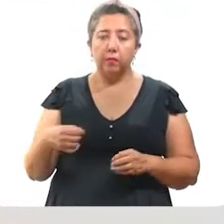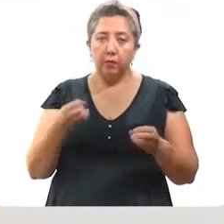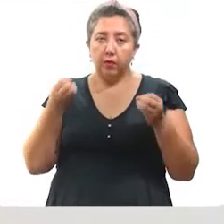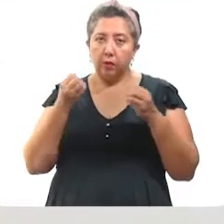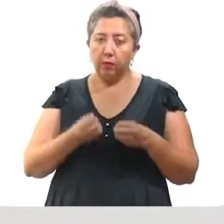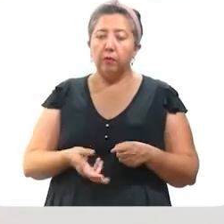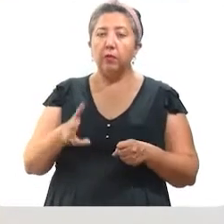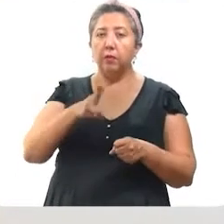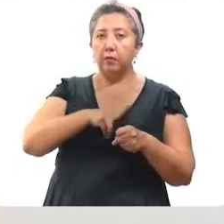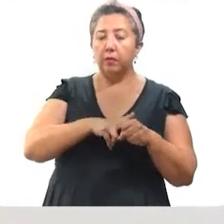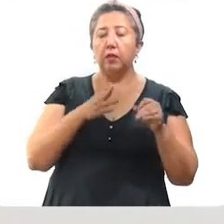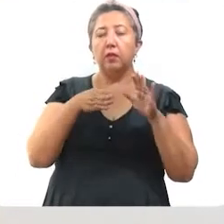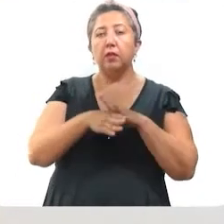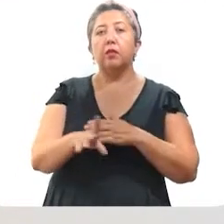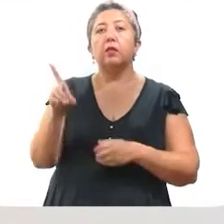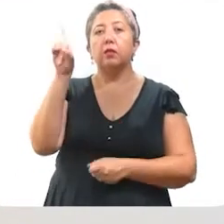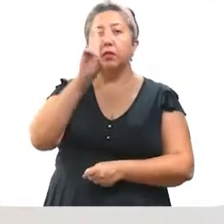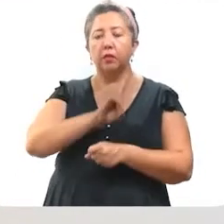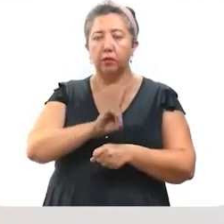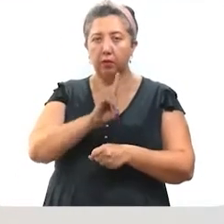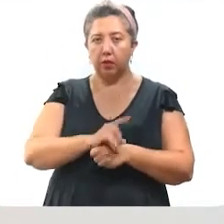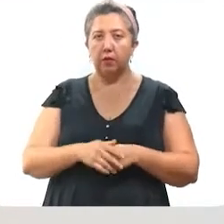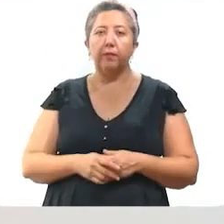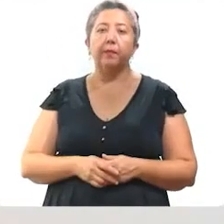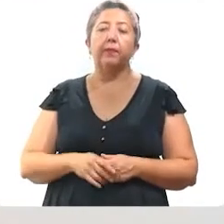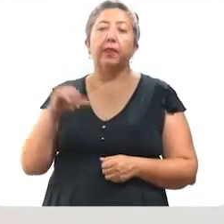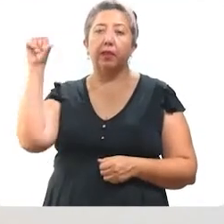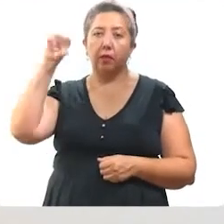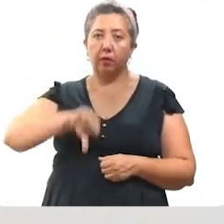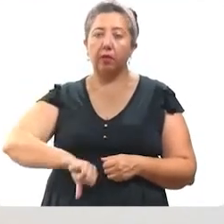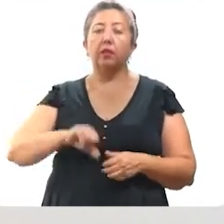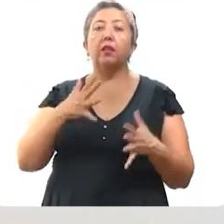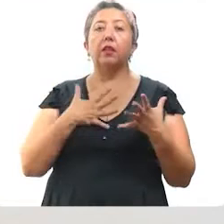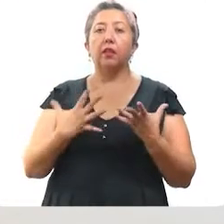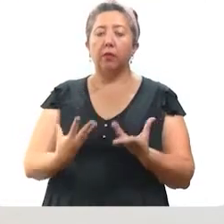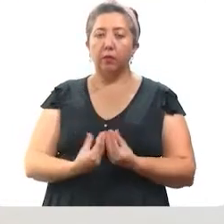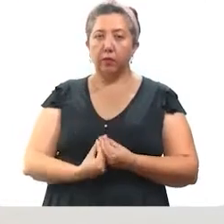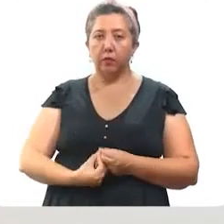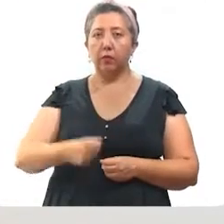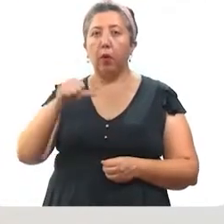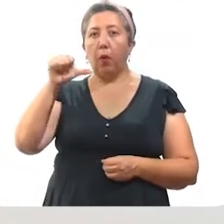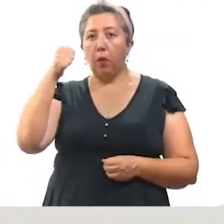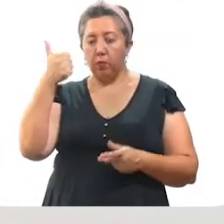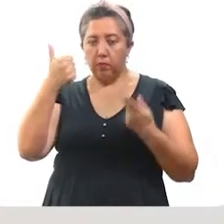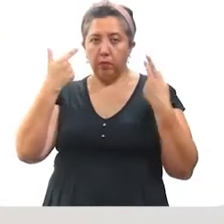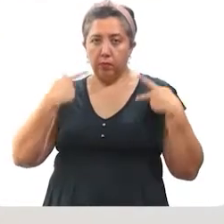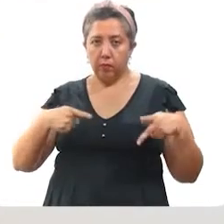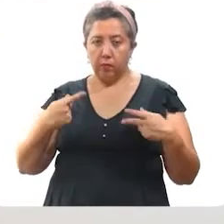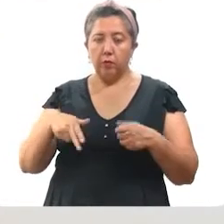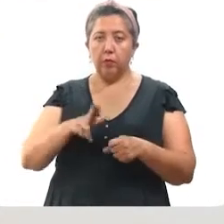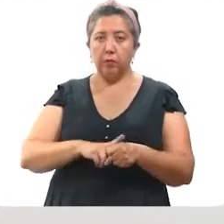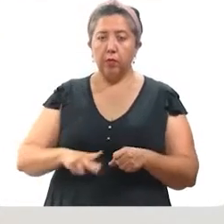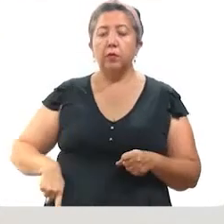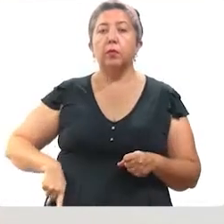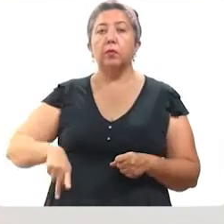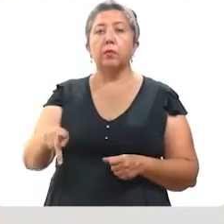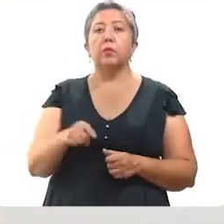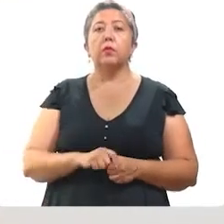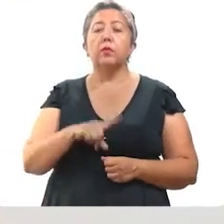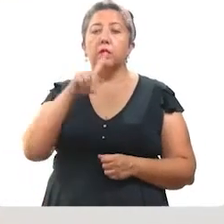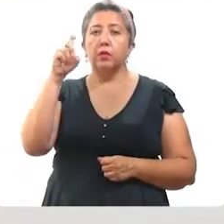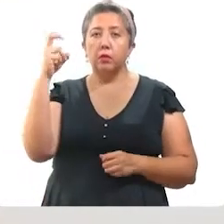importantes son la ocupación hospitalaria y los de sus diarios el día de hoy tenemos 11 pacientes en hospitales públicos